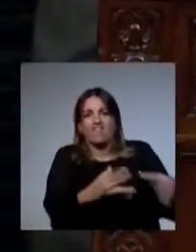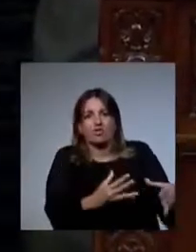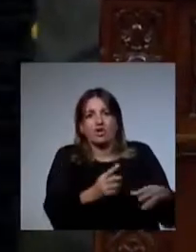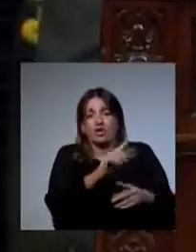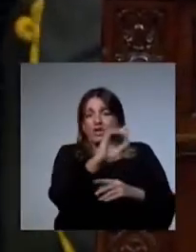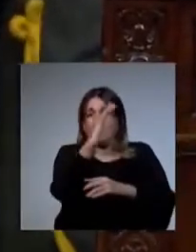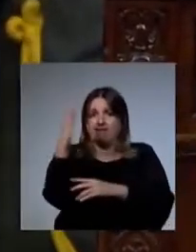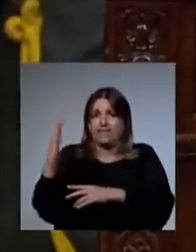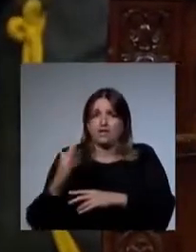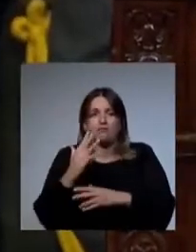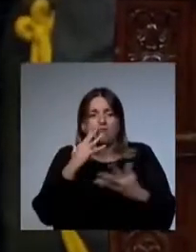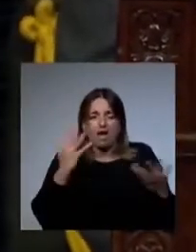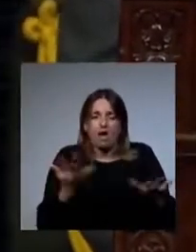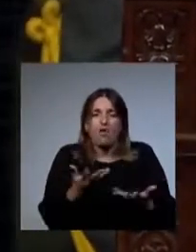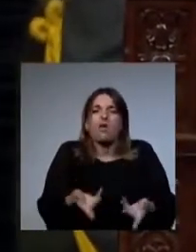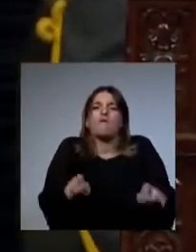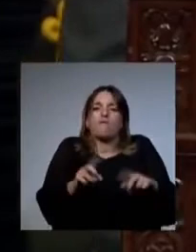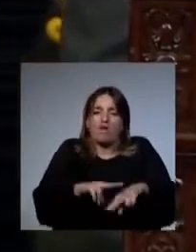el interior.